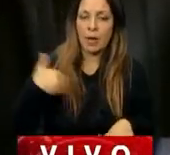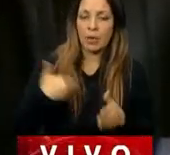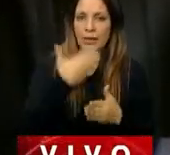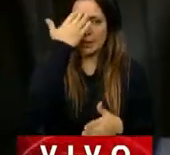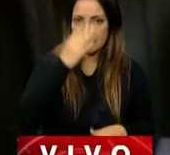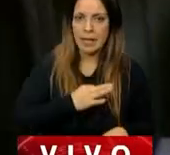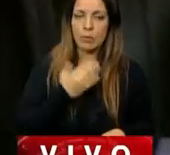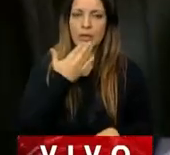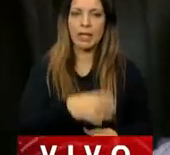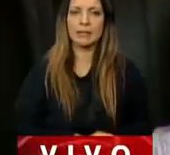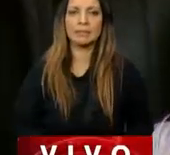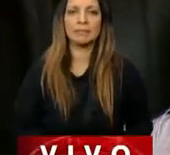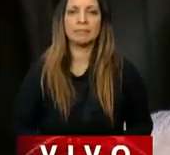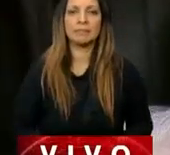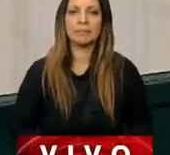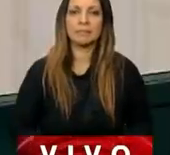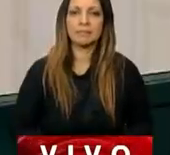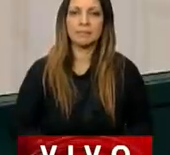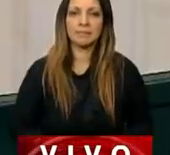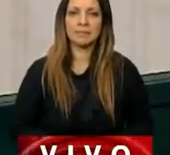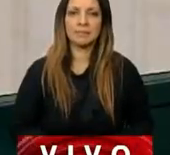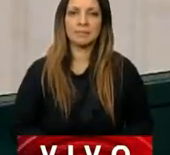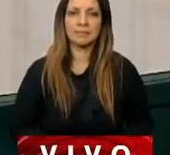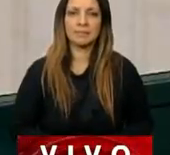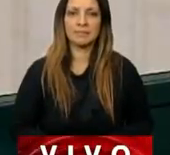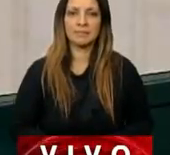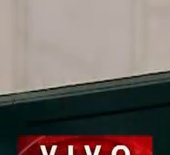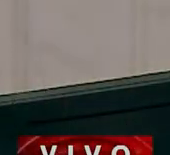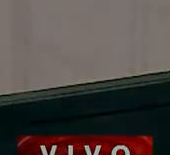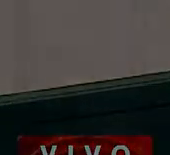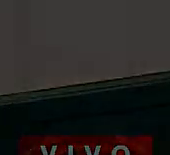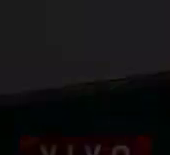últimos 15 años. Muchas gracias. Gracias, diputado Mirabella.